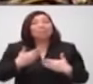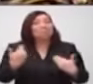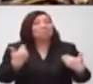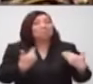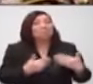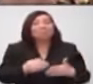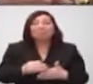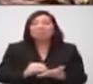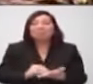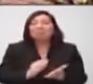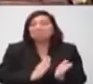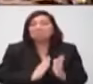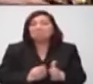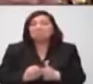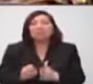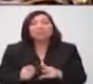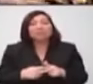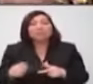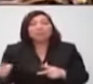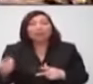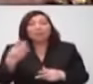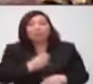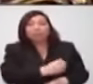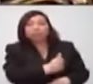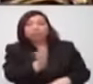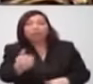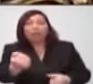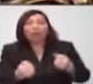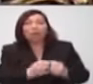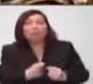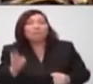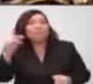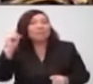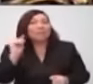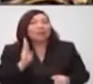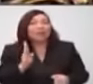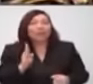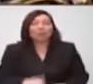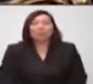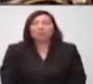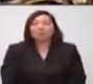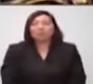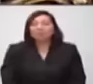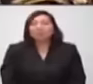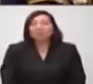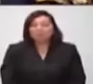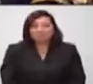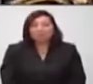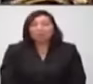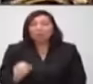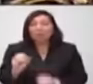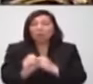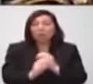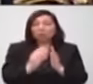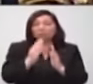a congestionar más, y hay que darle una salida para Barranco y tanto trabajar para la zona oeste-este. O sea, todo